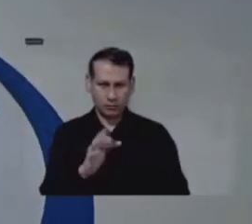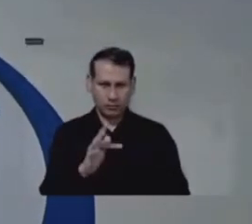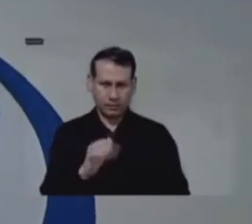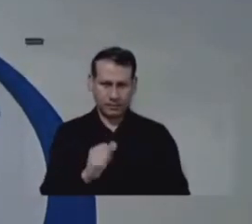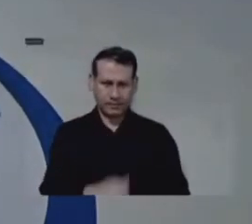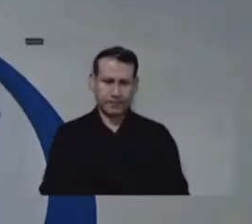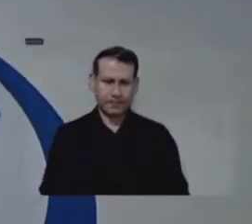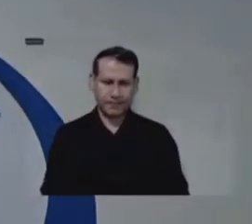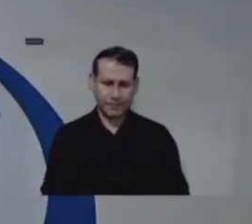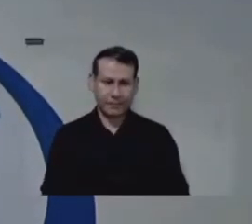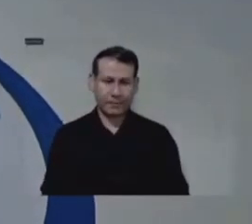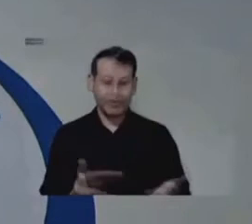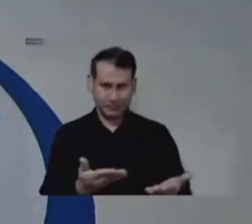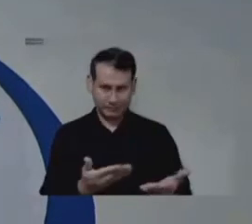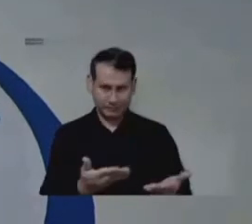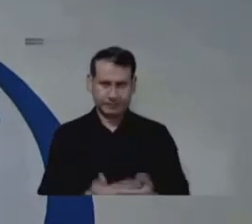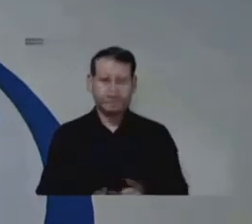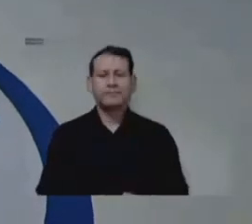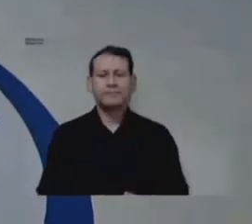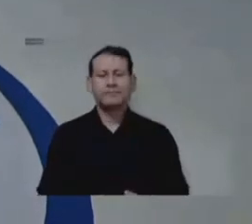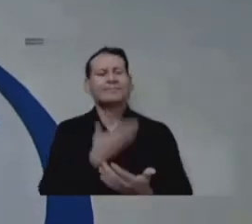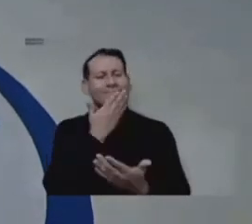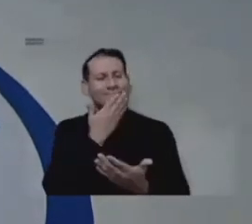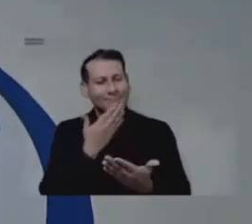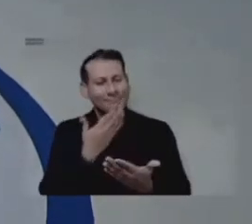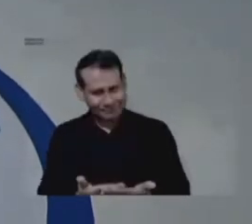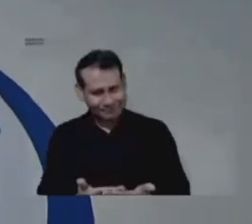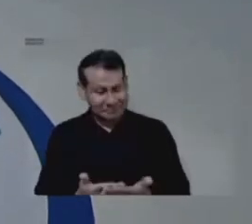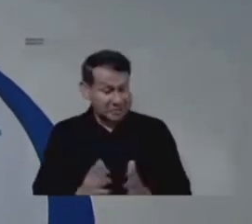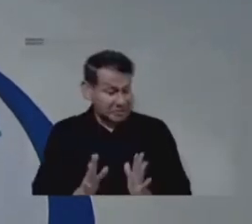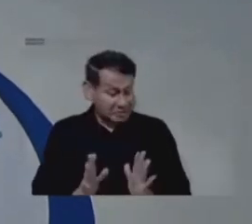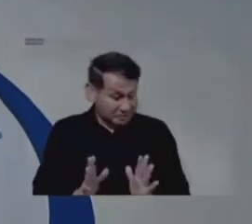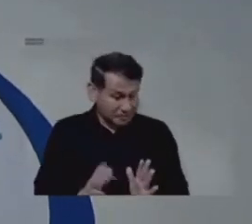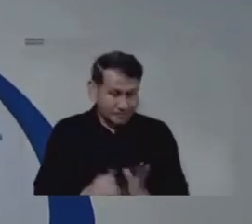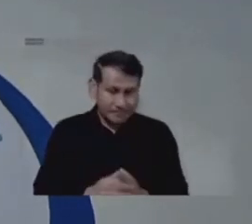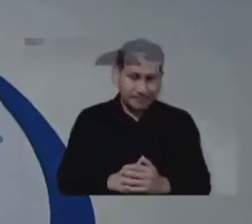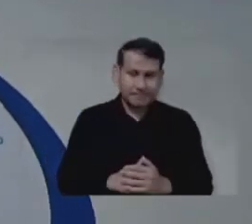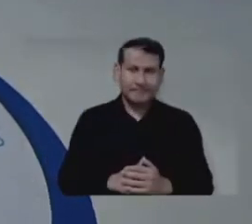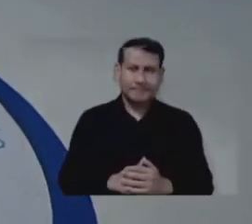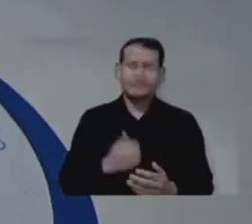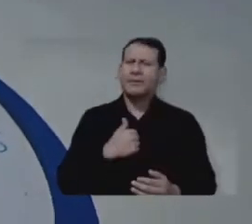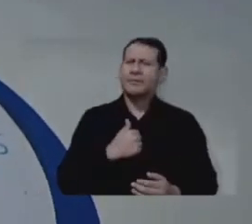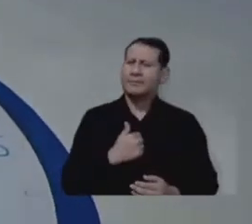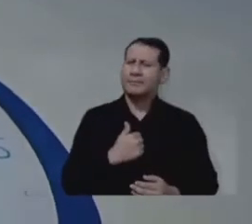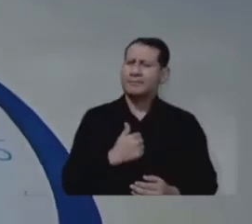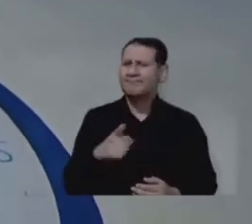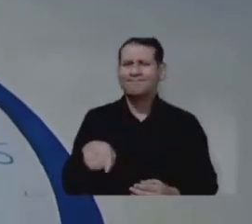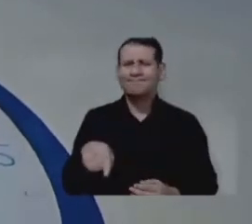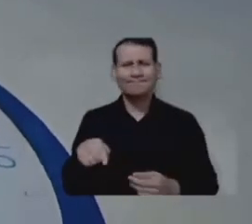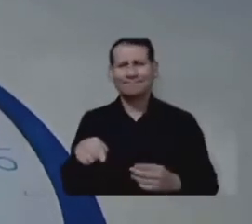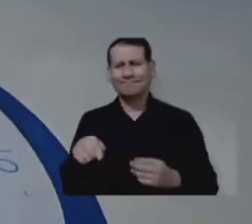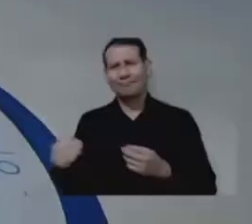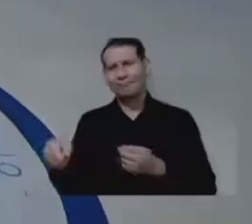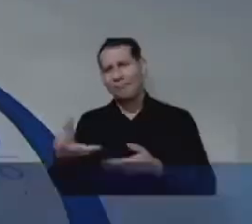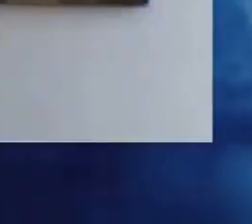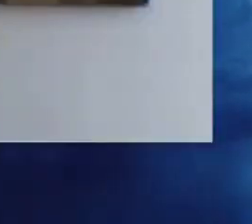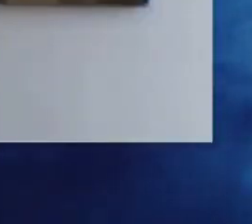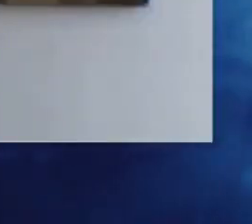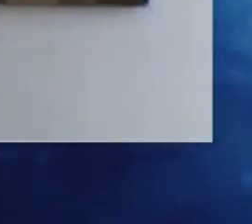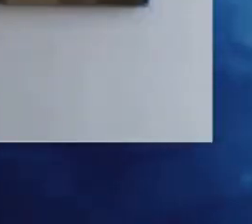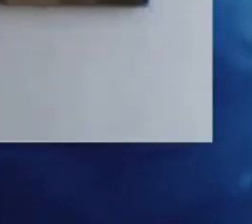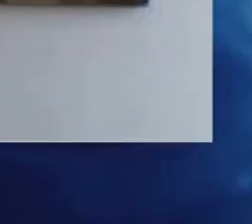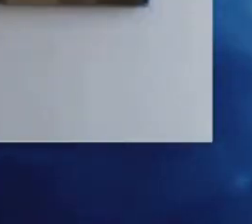que todo, para mí es un gusto poder compartir ese panel con personas